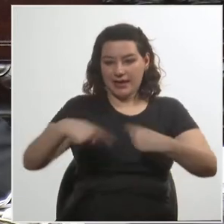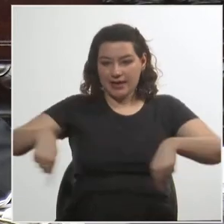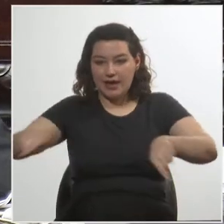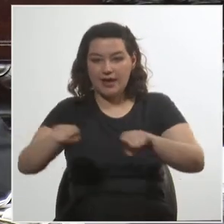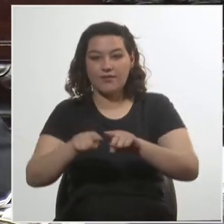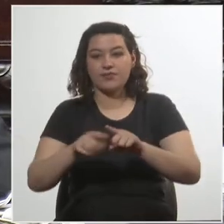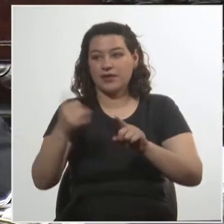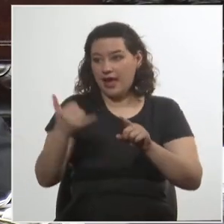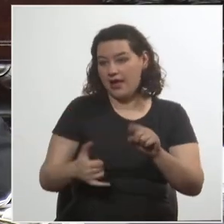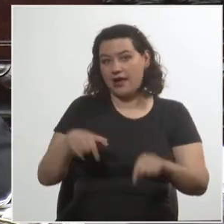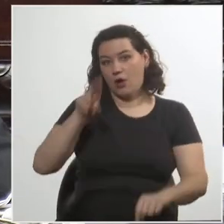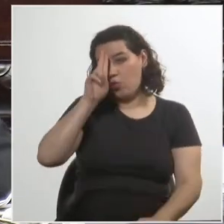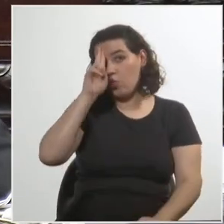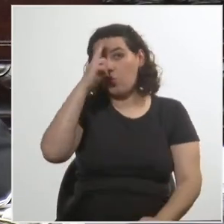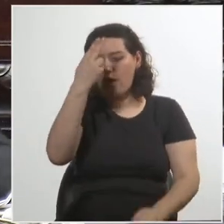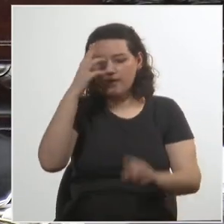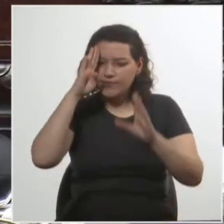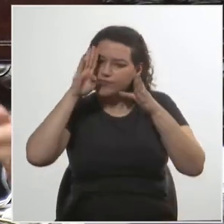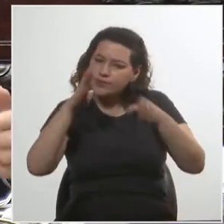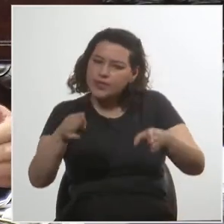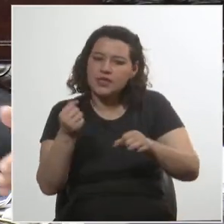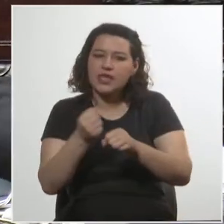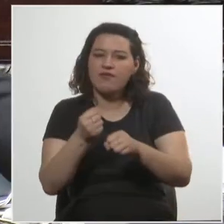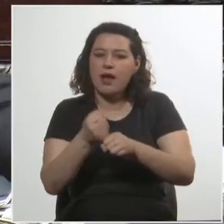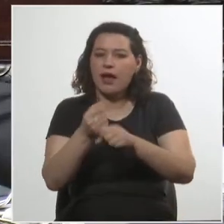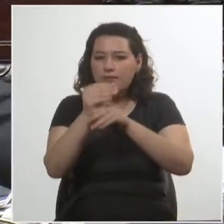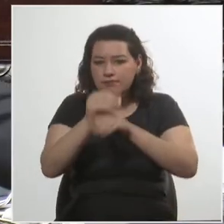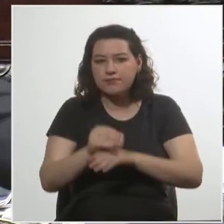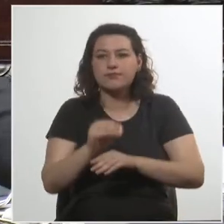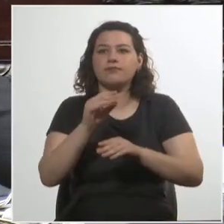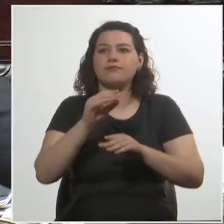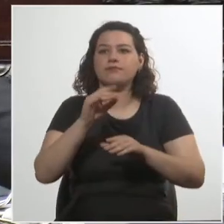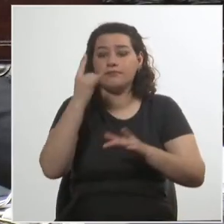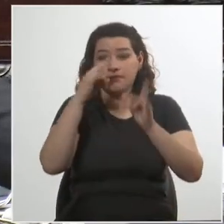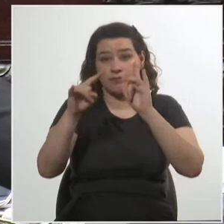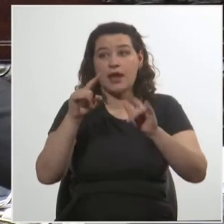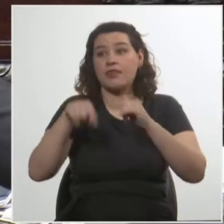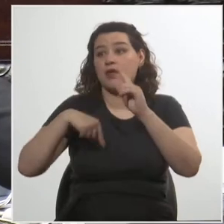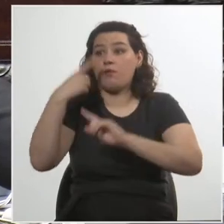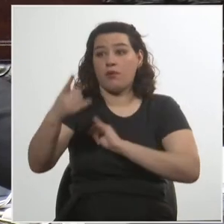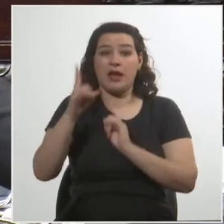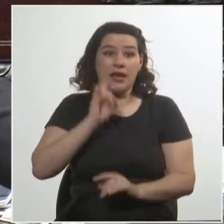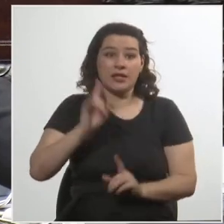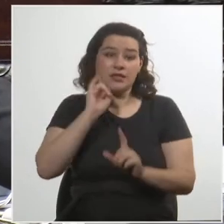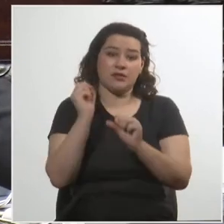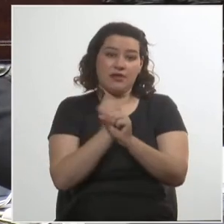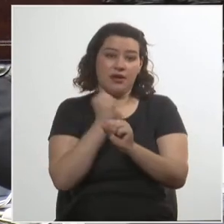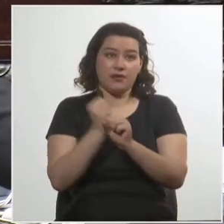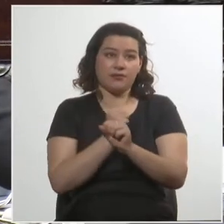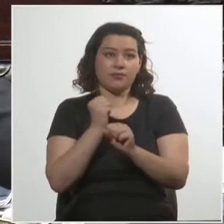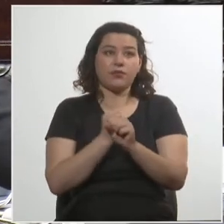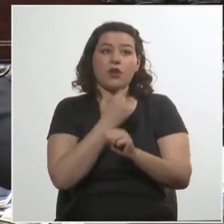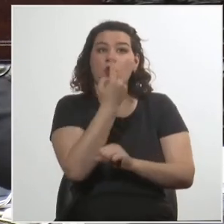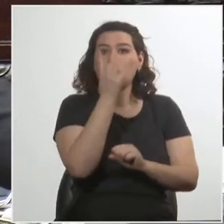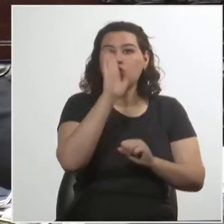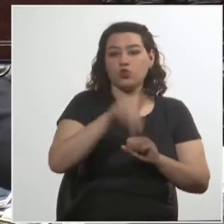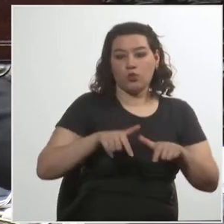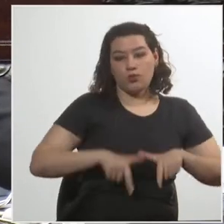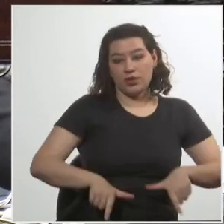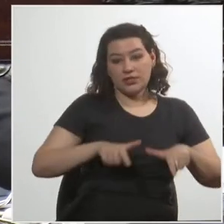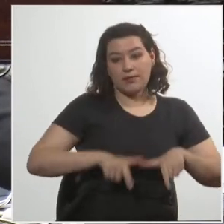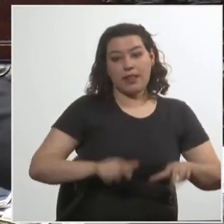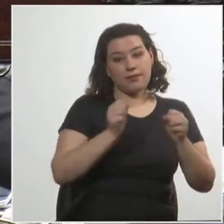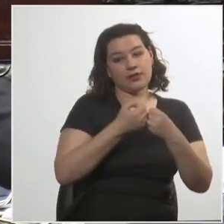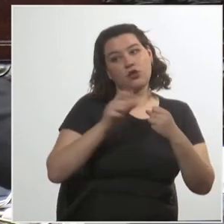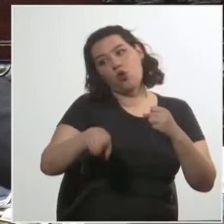Campos que existen en Uruguay dedicados a la lechería y que básicamente son todos salvo dos excepciones uno municipal de paysandú y